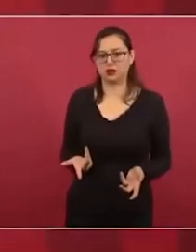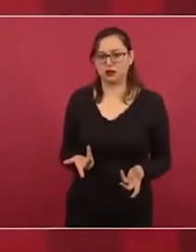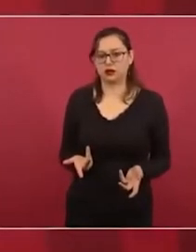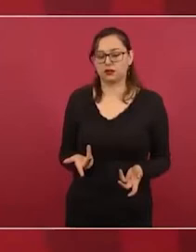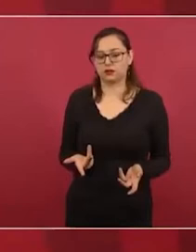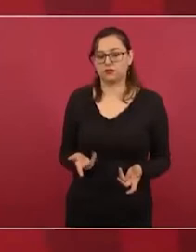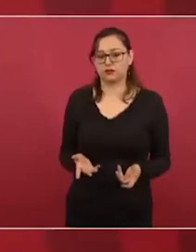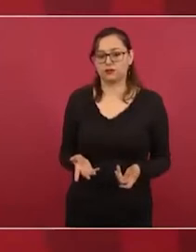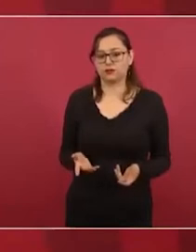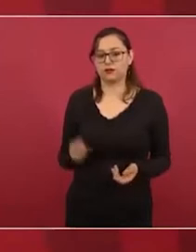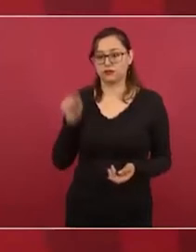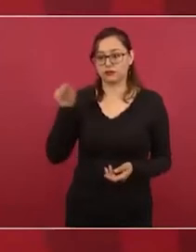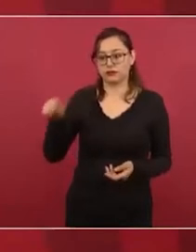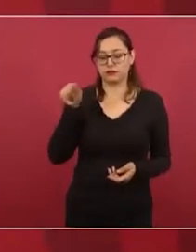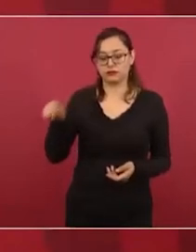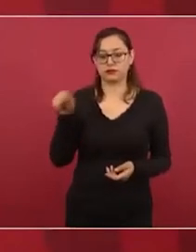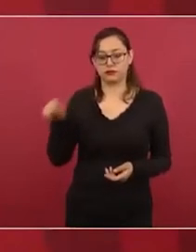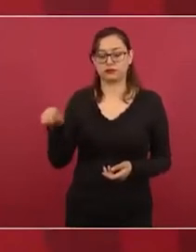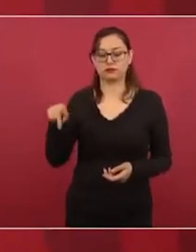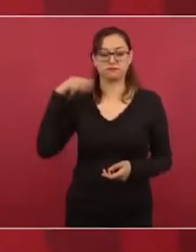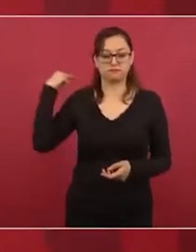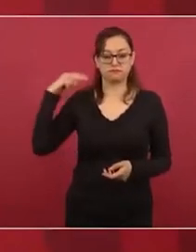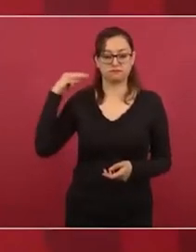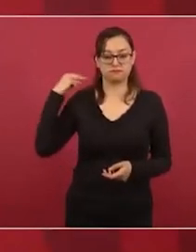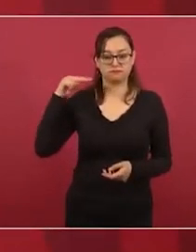Ahí en